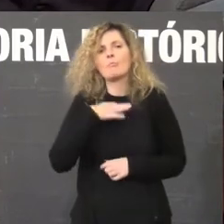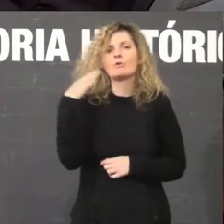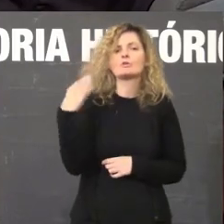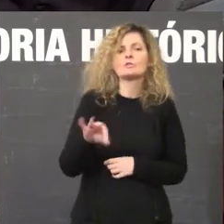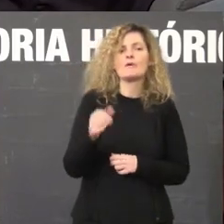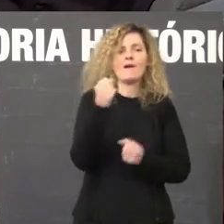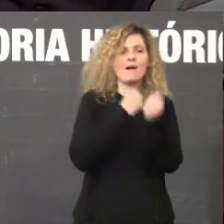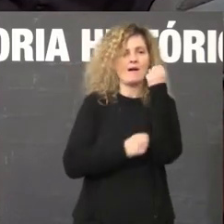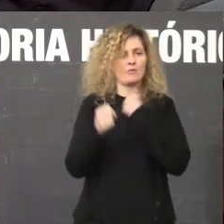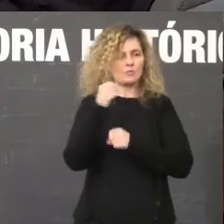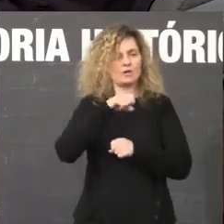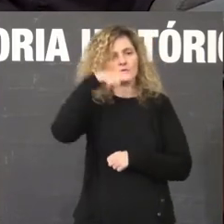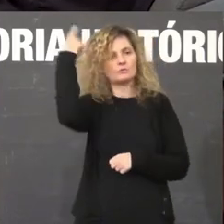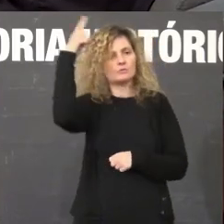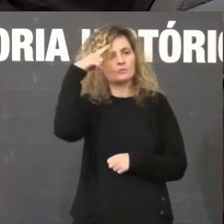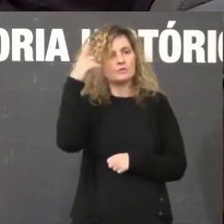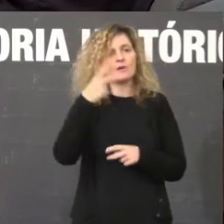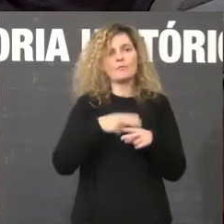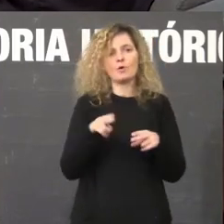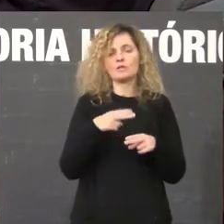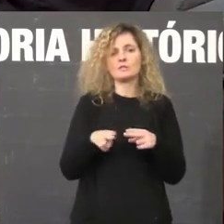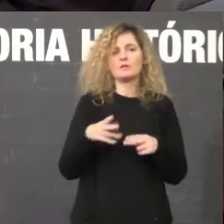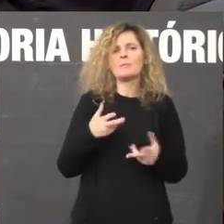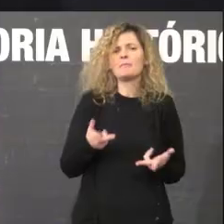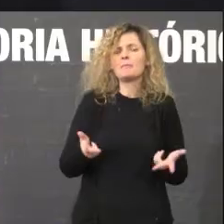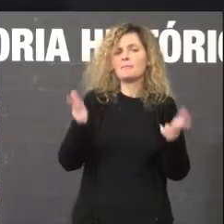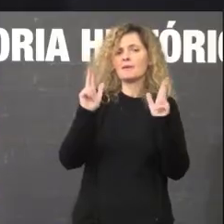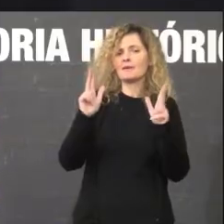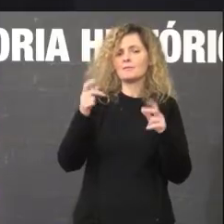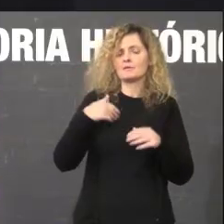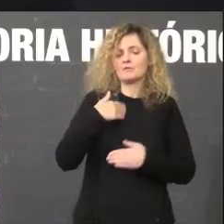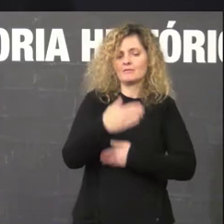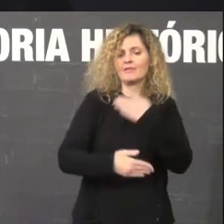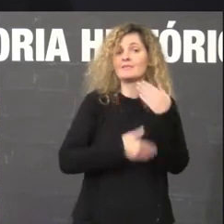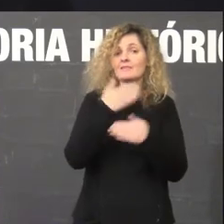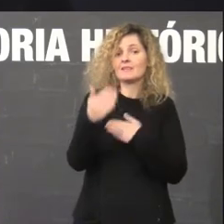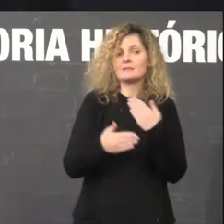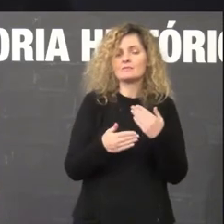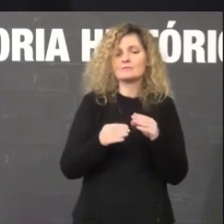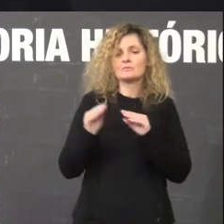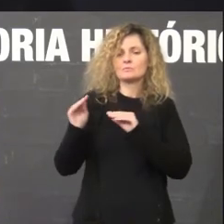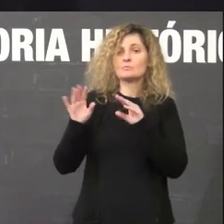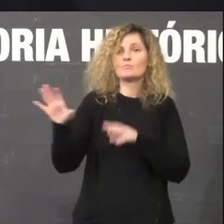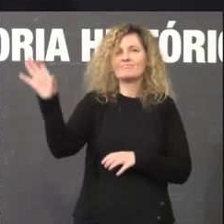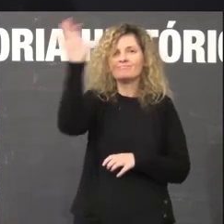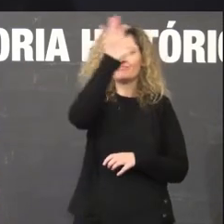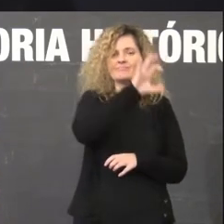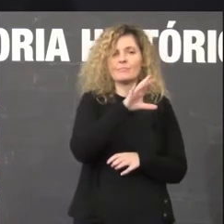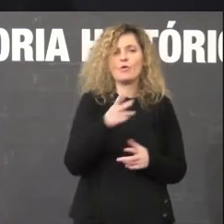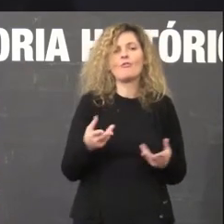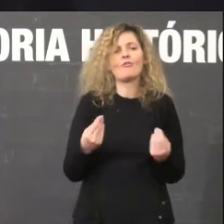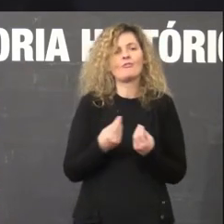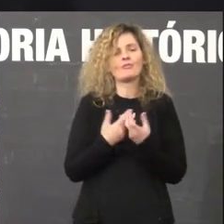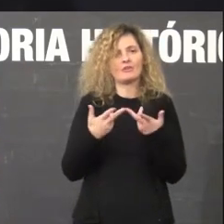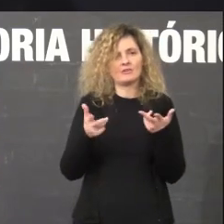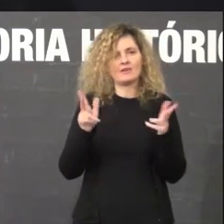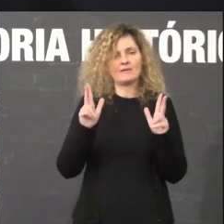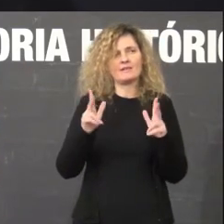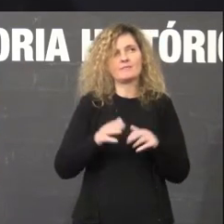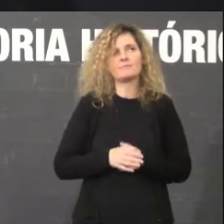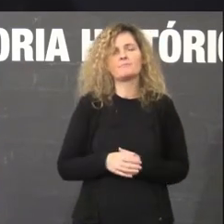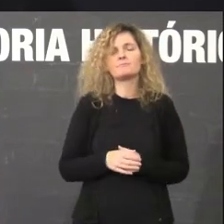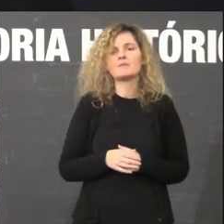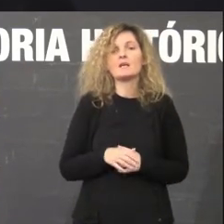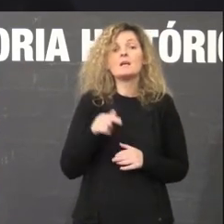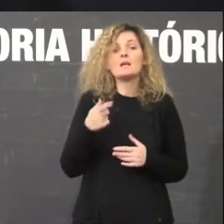posibilidades económicas, culturales e políticas que permitan o desenvolvimento dos povos con liberdade, non? E, dende